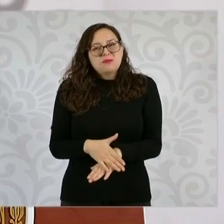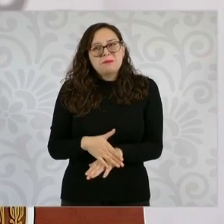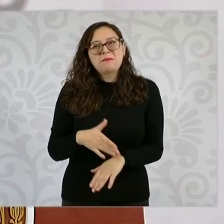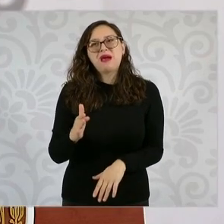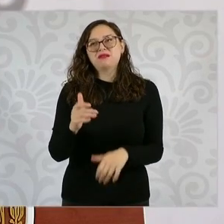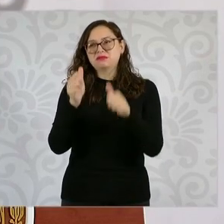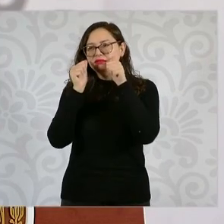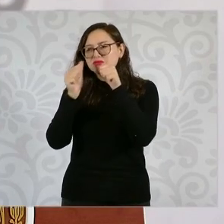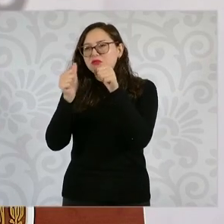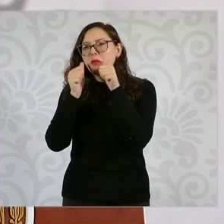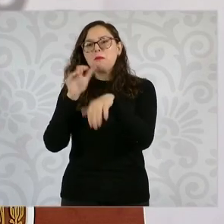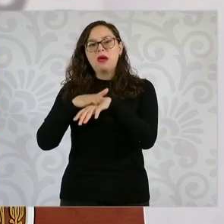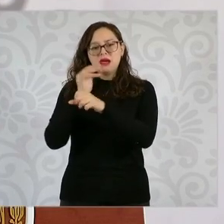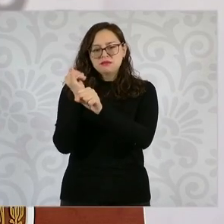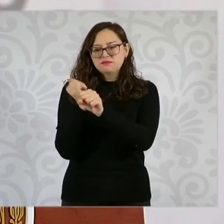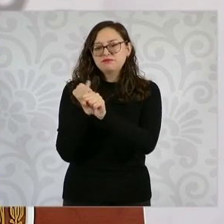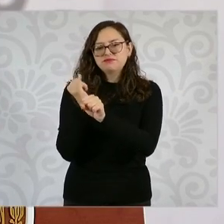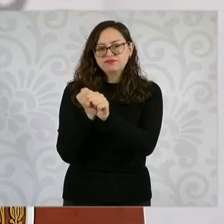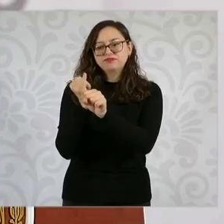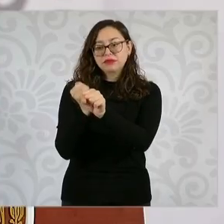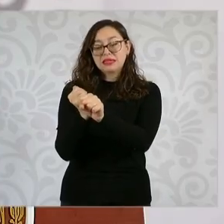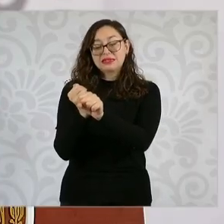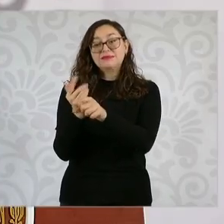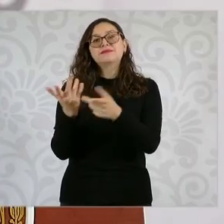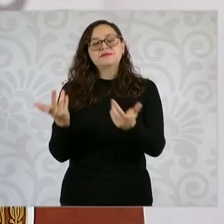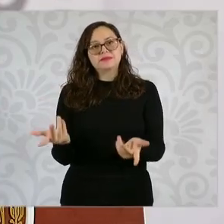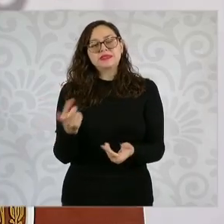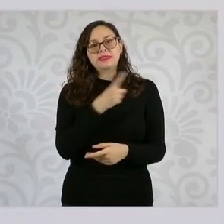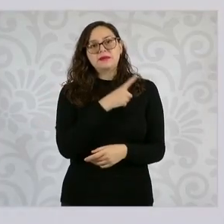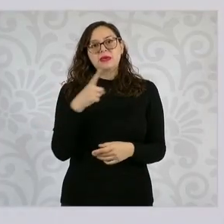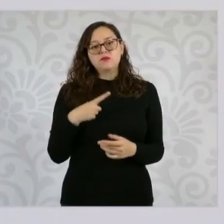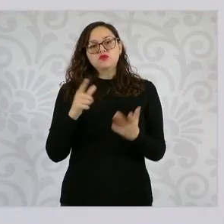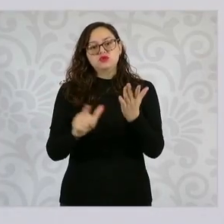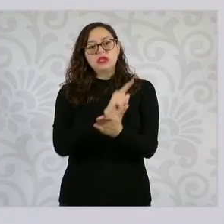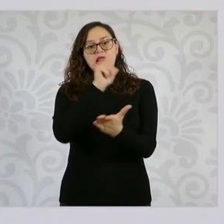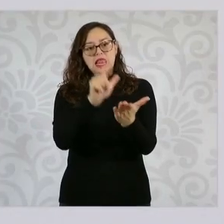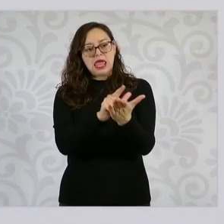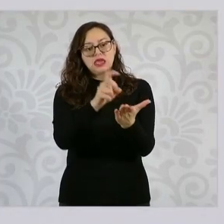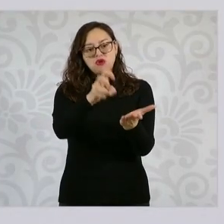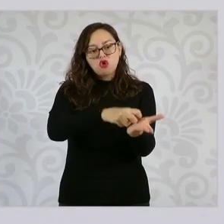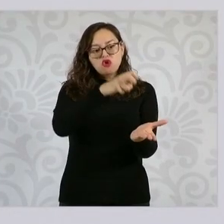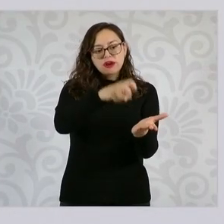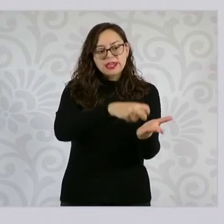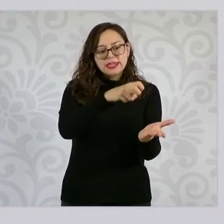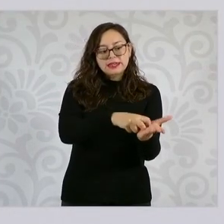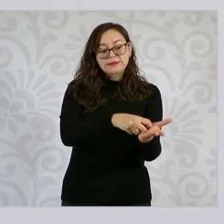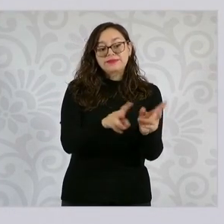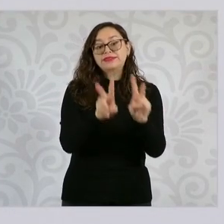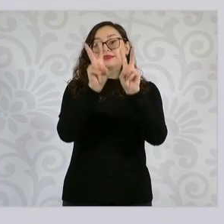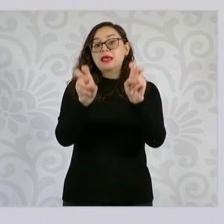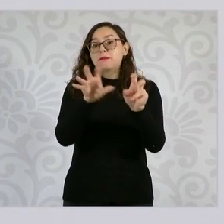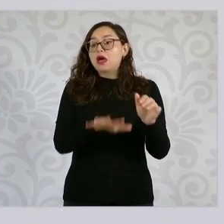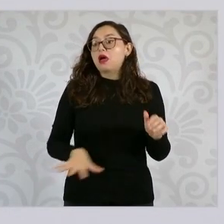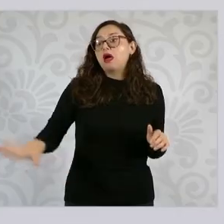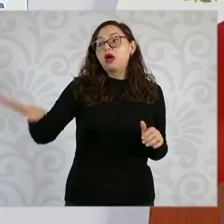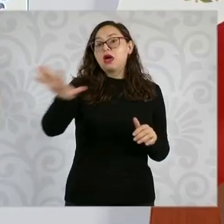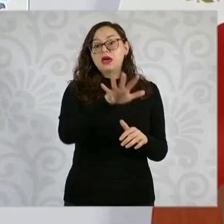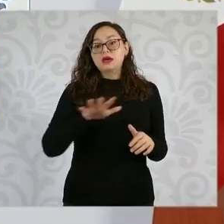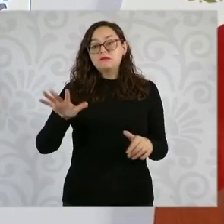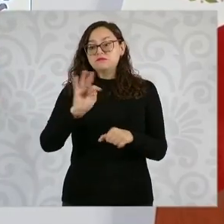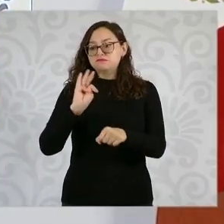Y para ello se va a presentar modificaciones a la ley que permitan que para la seguridad pública